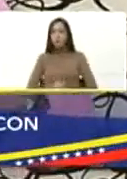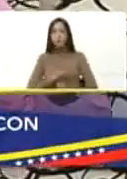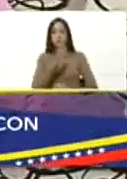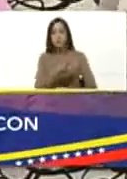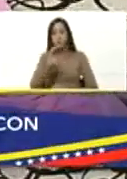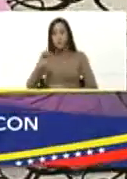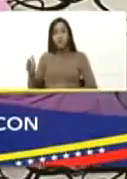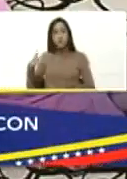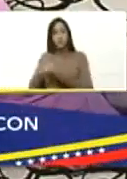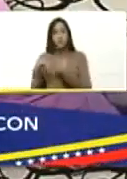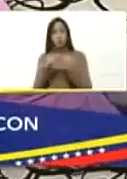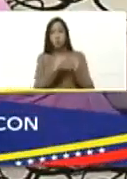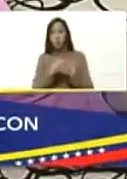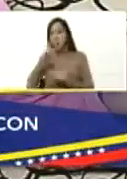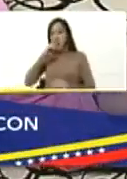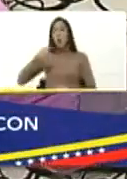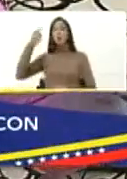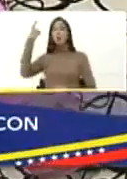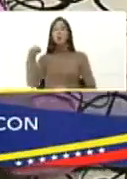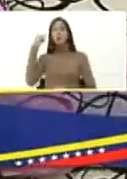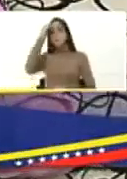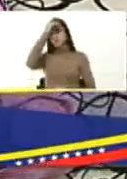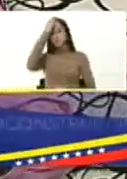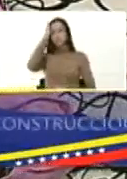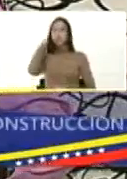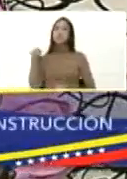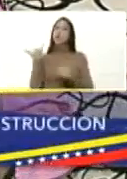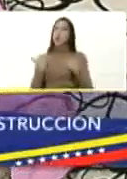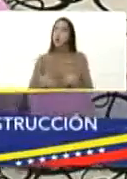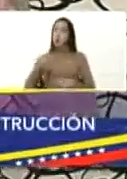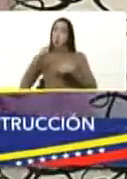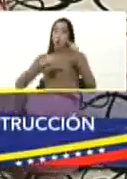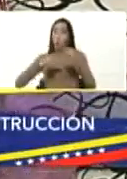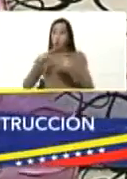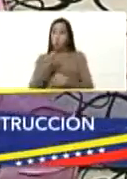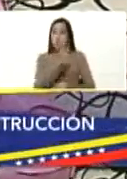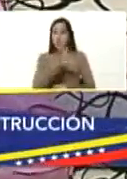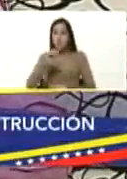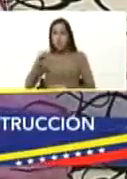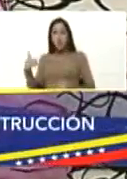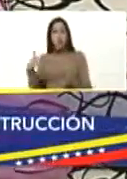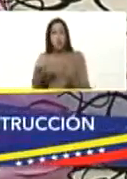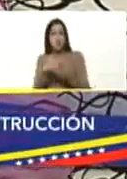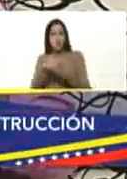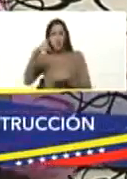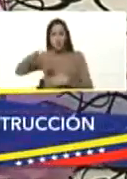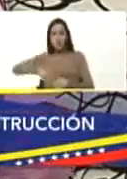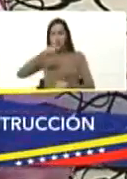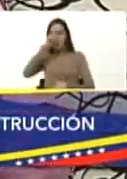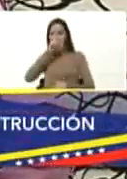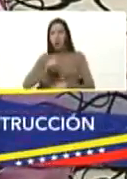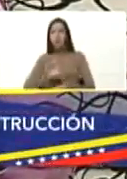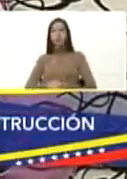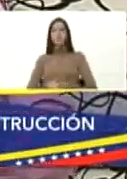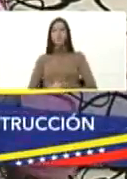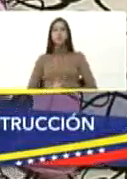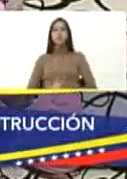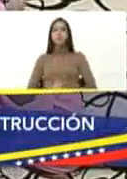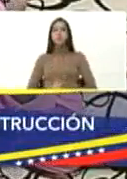400.000 viviendas el año pasado. Este año vamos a construir 500.000. Los años